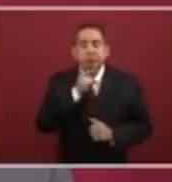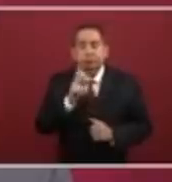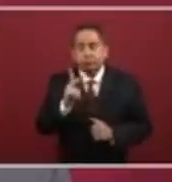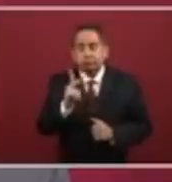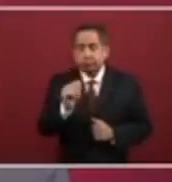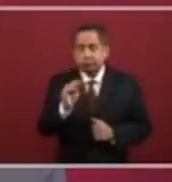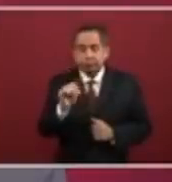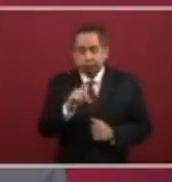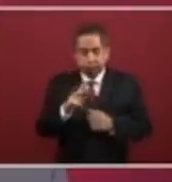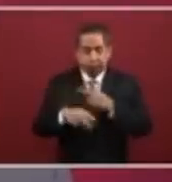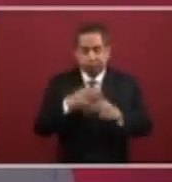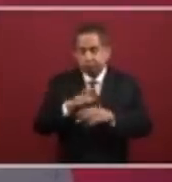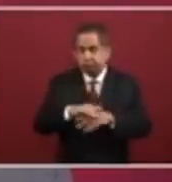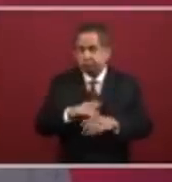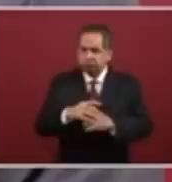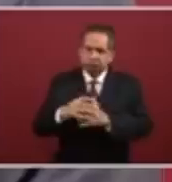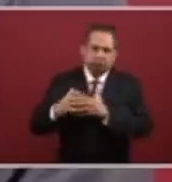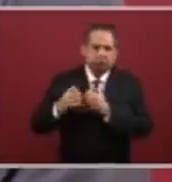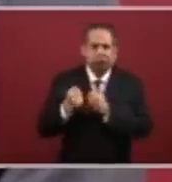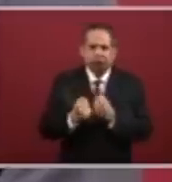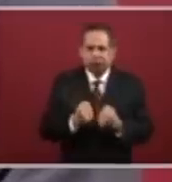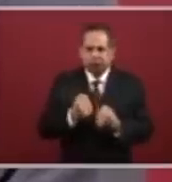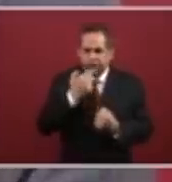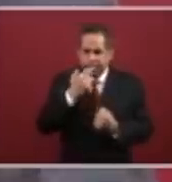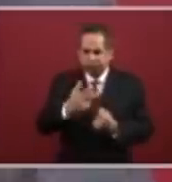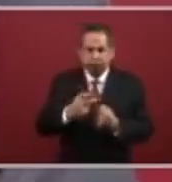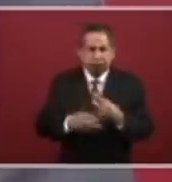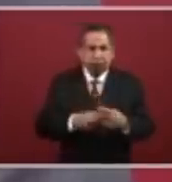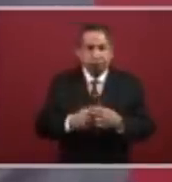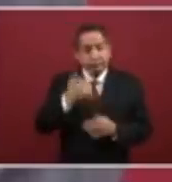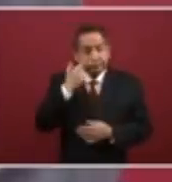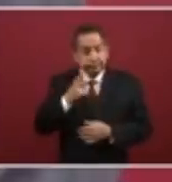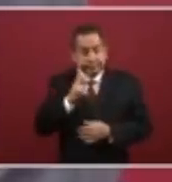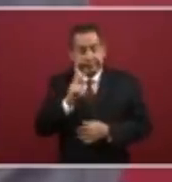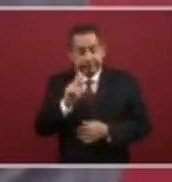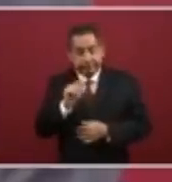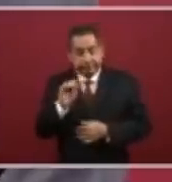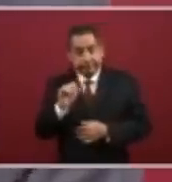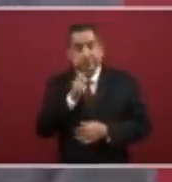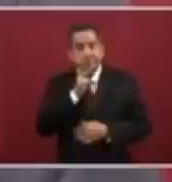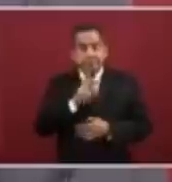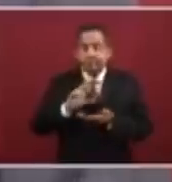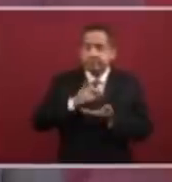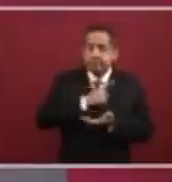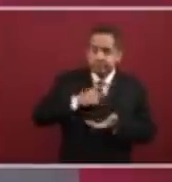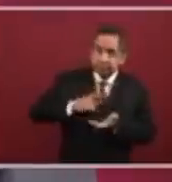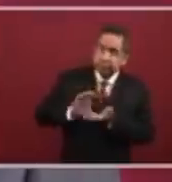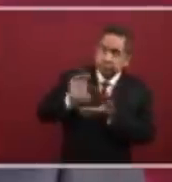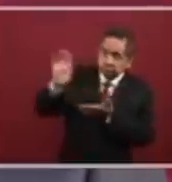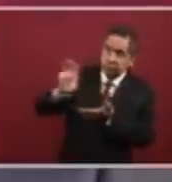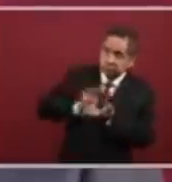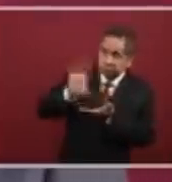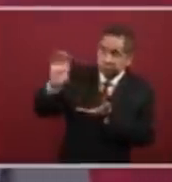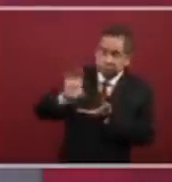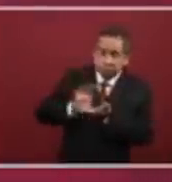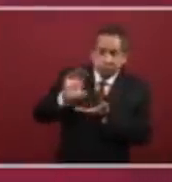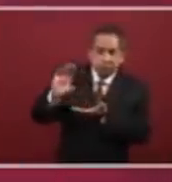fortalecer. Además, la deuda de Pemex es como si fuese